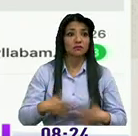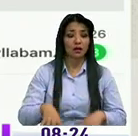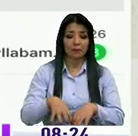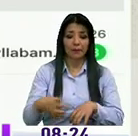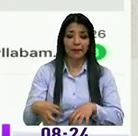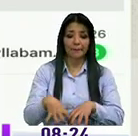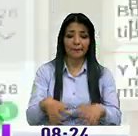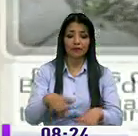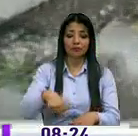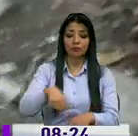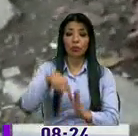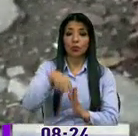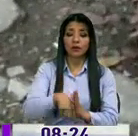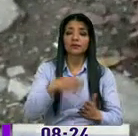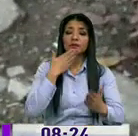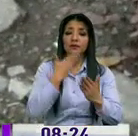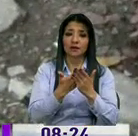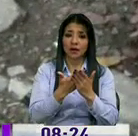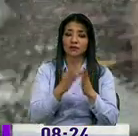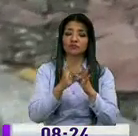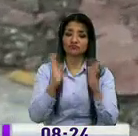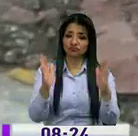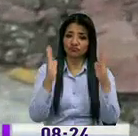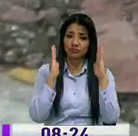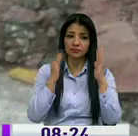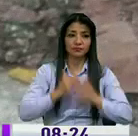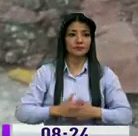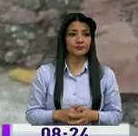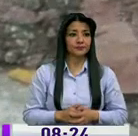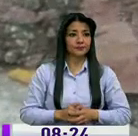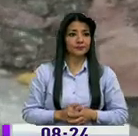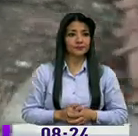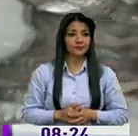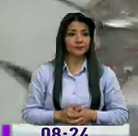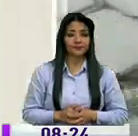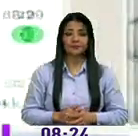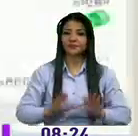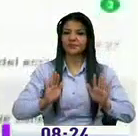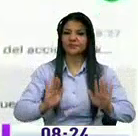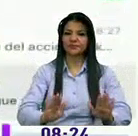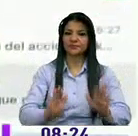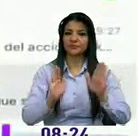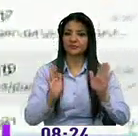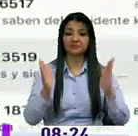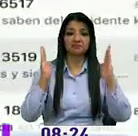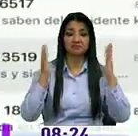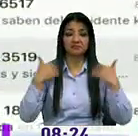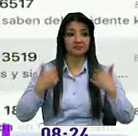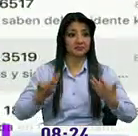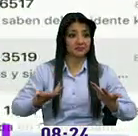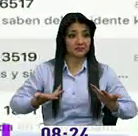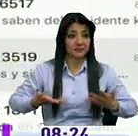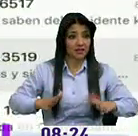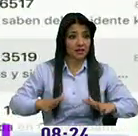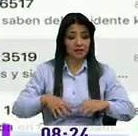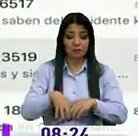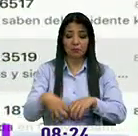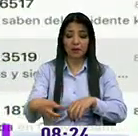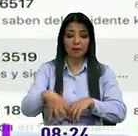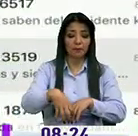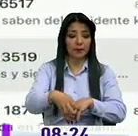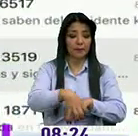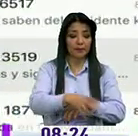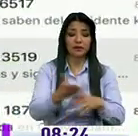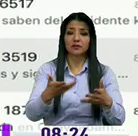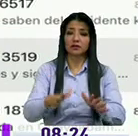Le agradezco ante manos, señor Álvarez, encantado, vea, claro, eso pasa. Como nadie para bola al daño, los adoquines ya comienzan a